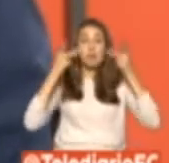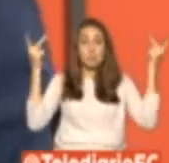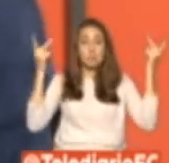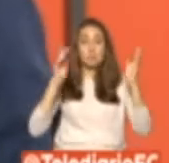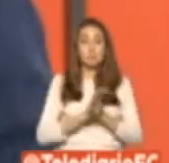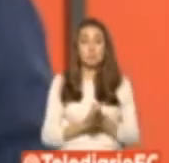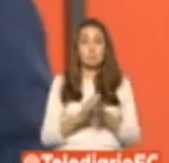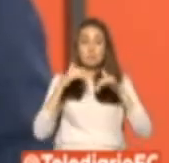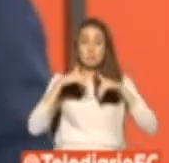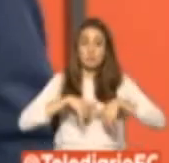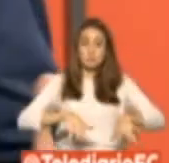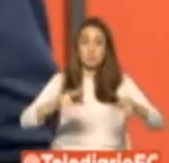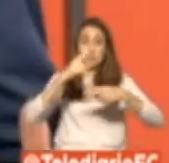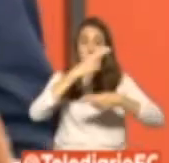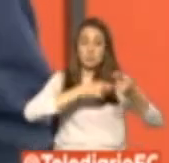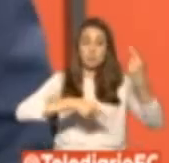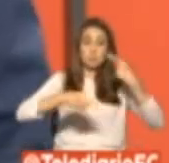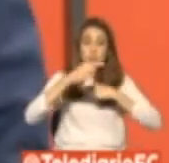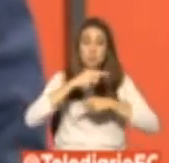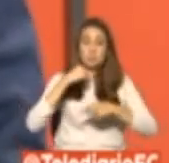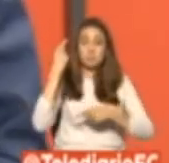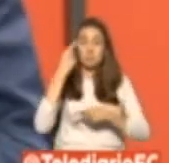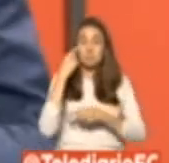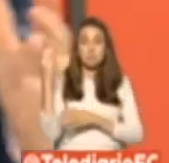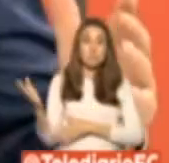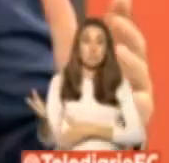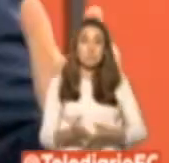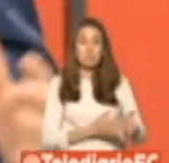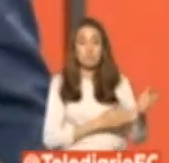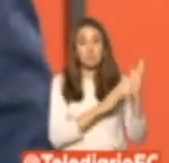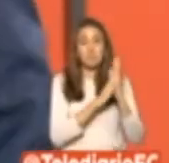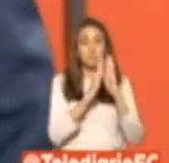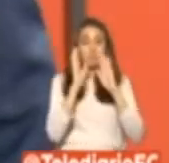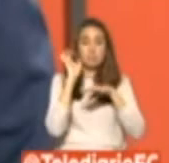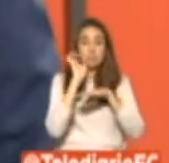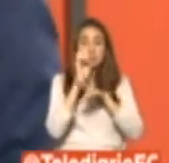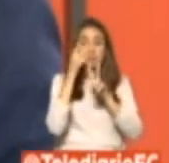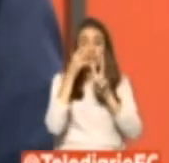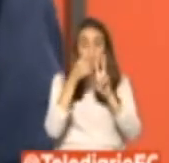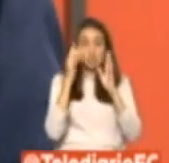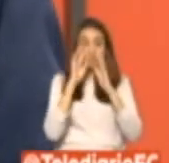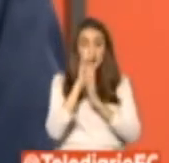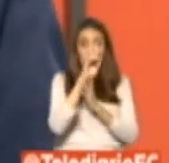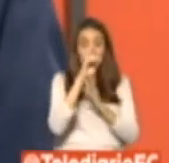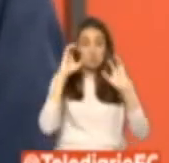FM. Sigan con nosotros en nuestras próximas emisiones a través de estos